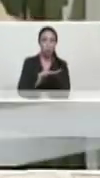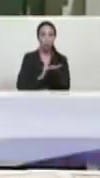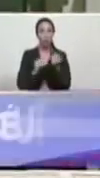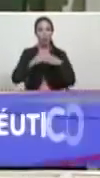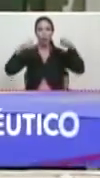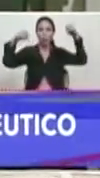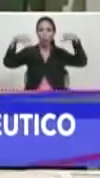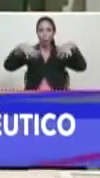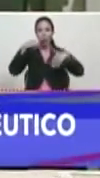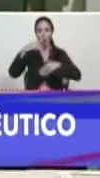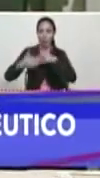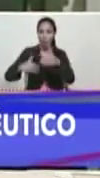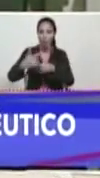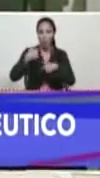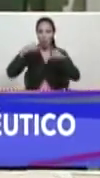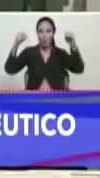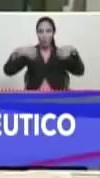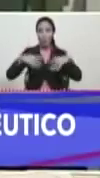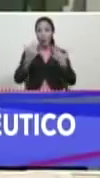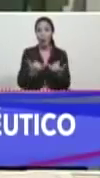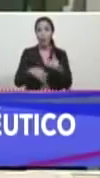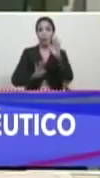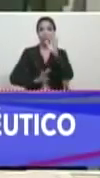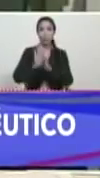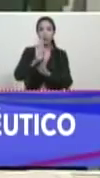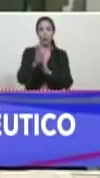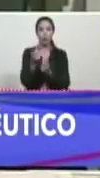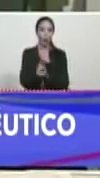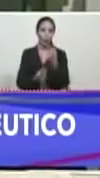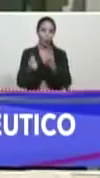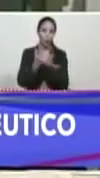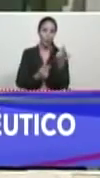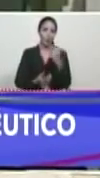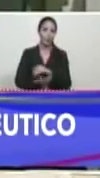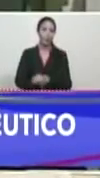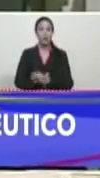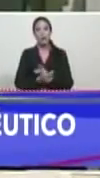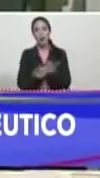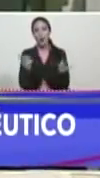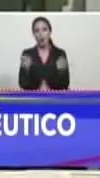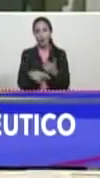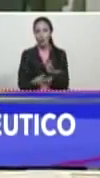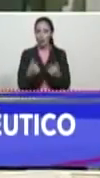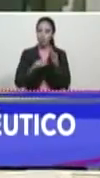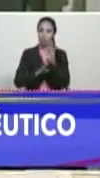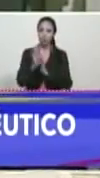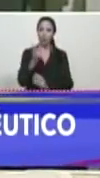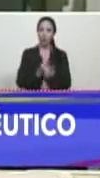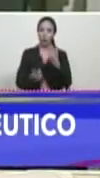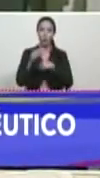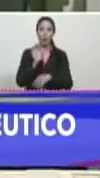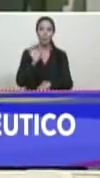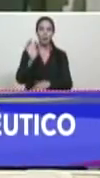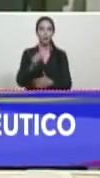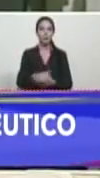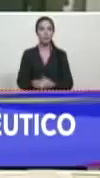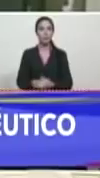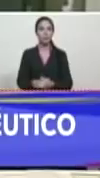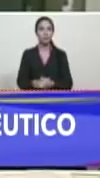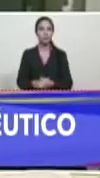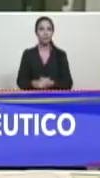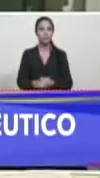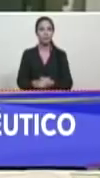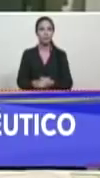ahora vamos a avanzar en el desarrollo y la recuperación de todos los motores de la economía nacional. Quiero